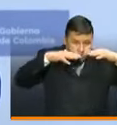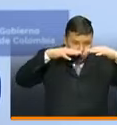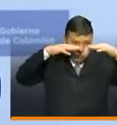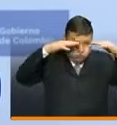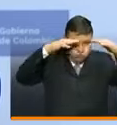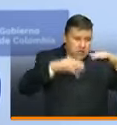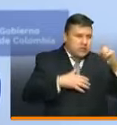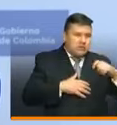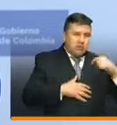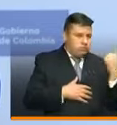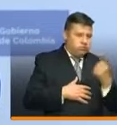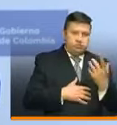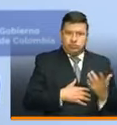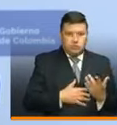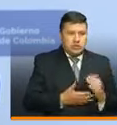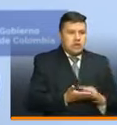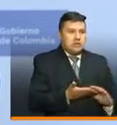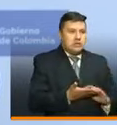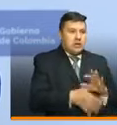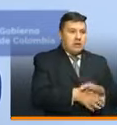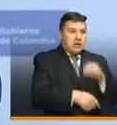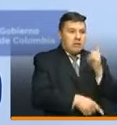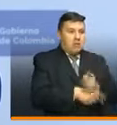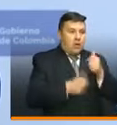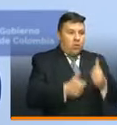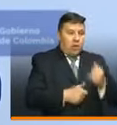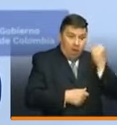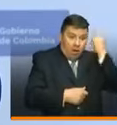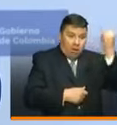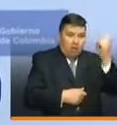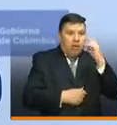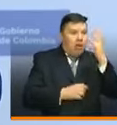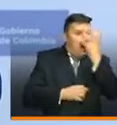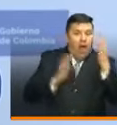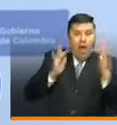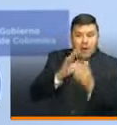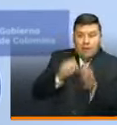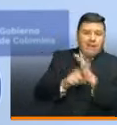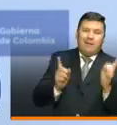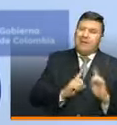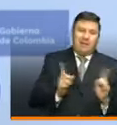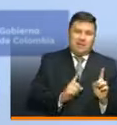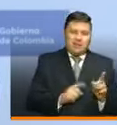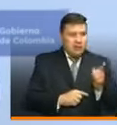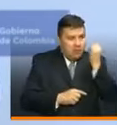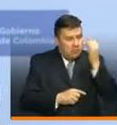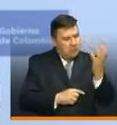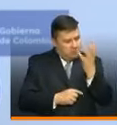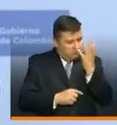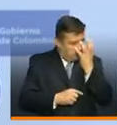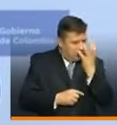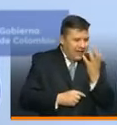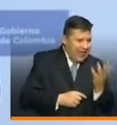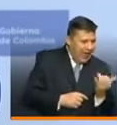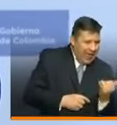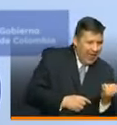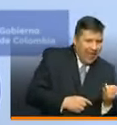no necesariamente son una solución médica, no han sido inventados para ello, ¿no? Es una solución, está ahí,